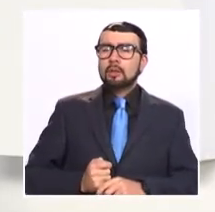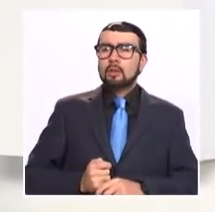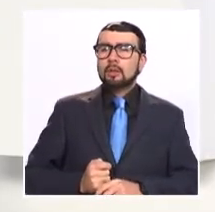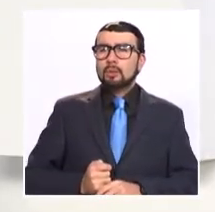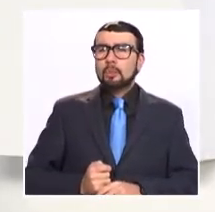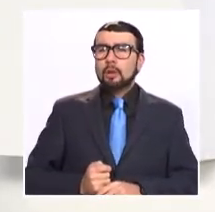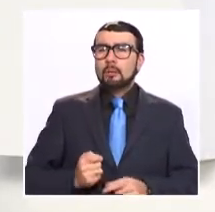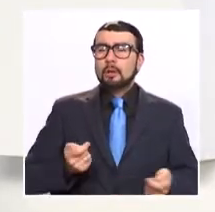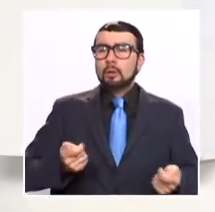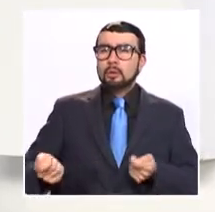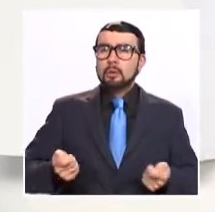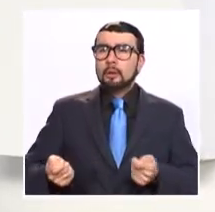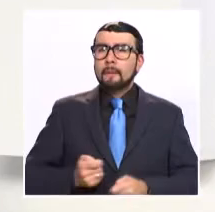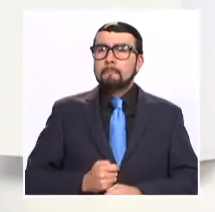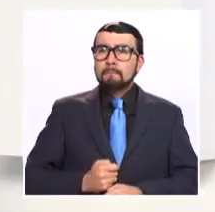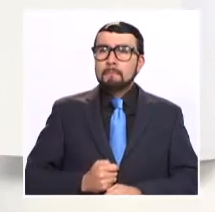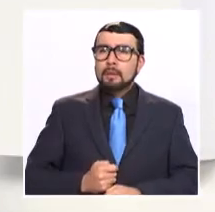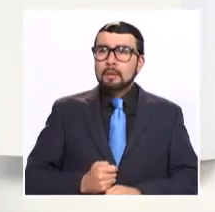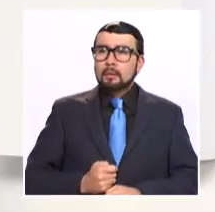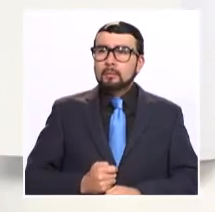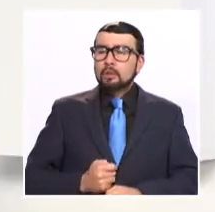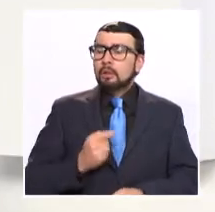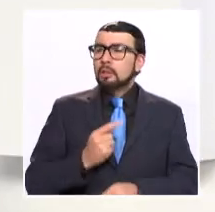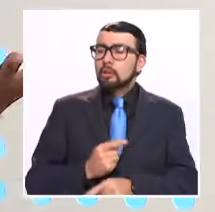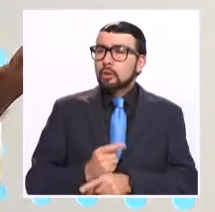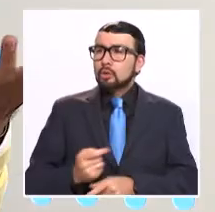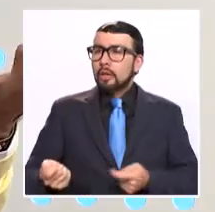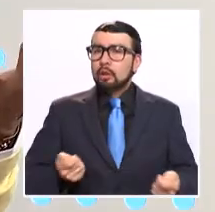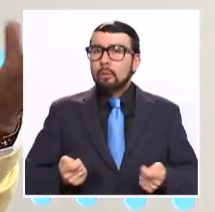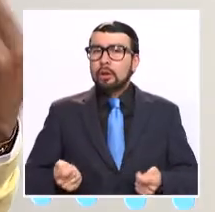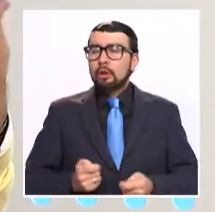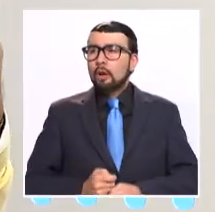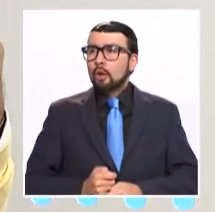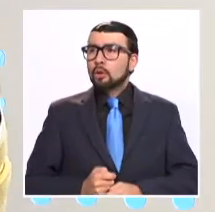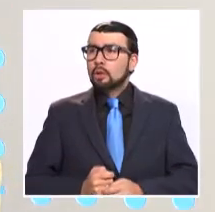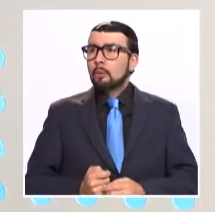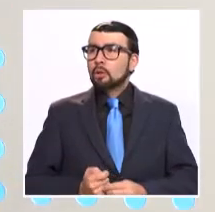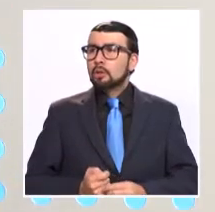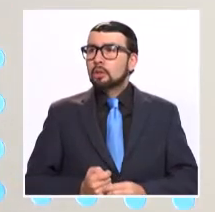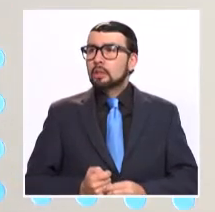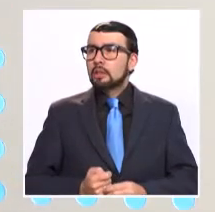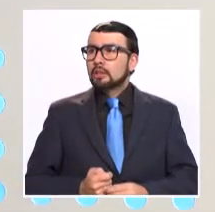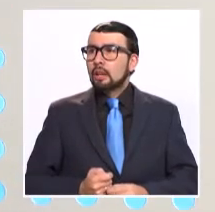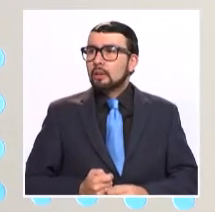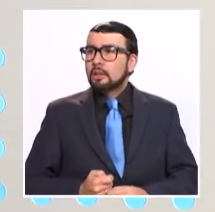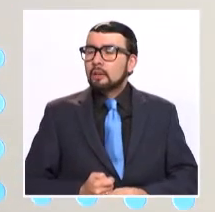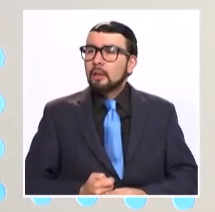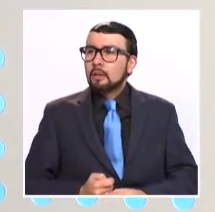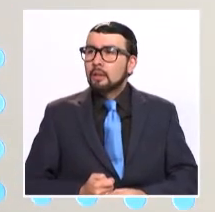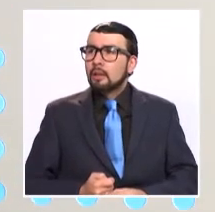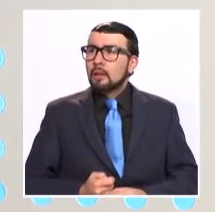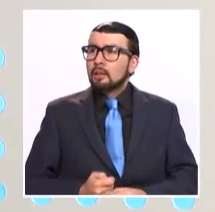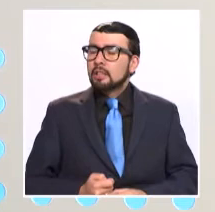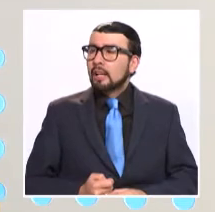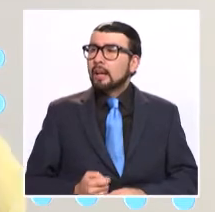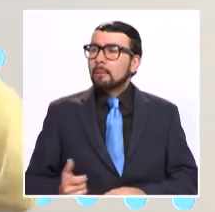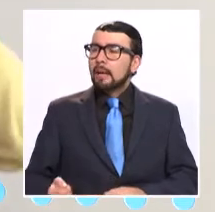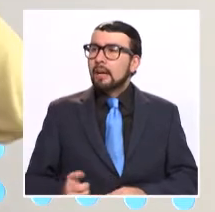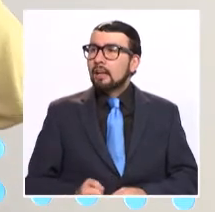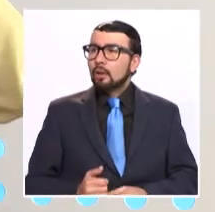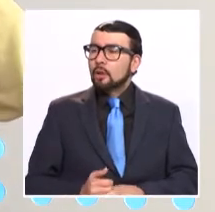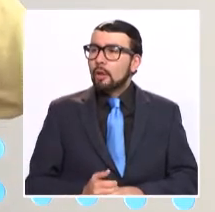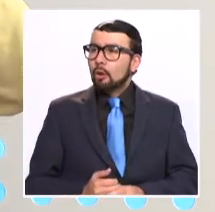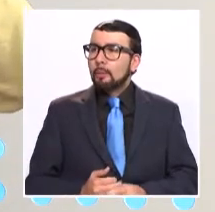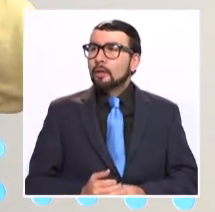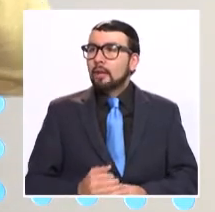la vacuna, pero que realmente no fueron debidos a la vacuna. Doctor Jorge Iván, una pregunta como médico. Entonces,